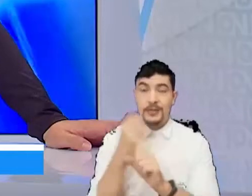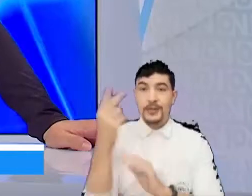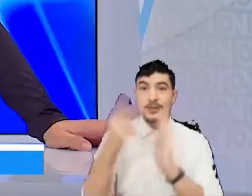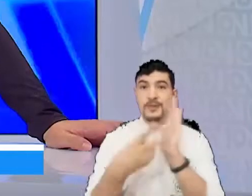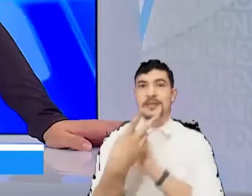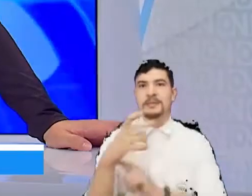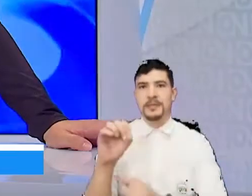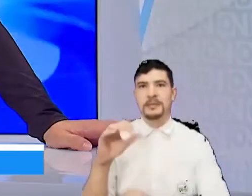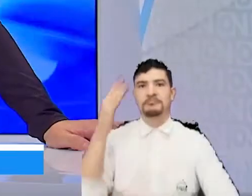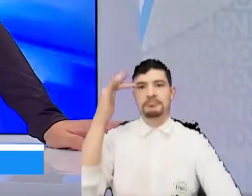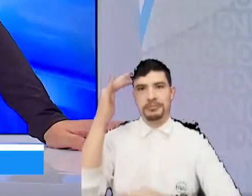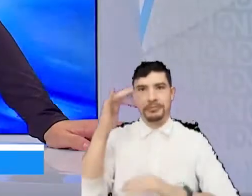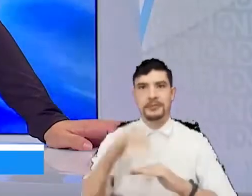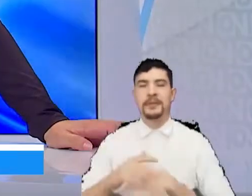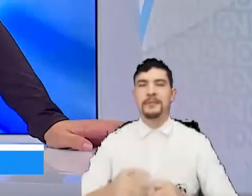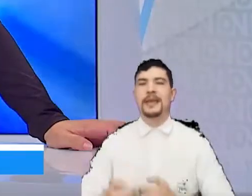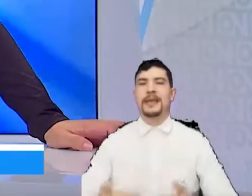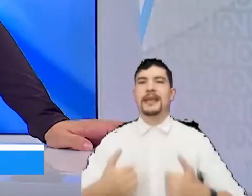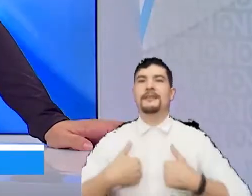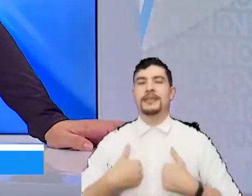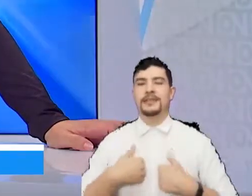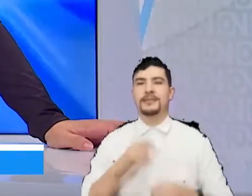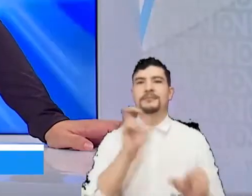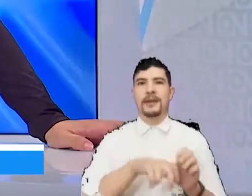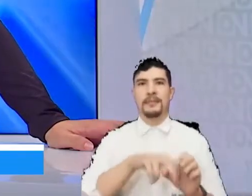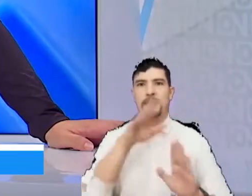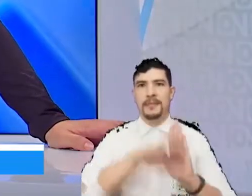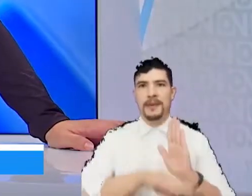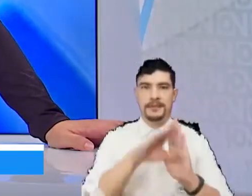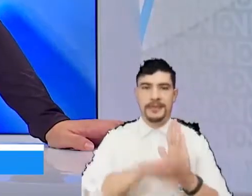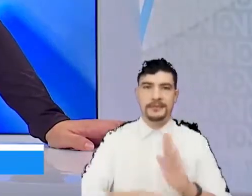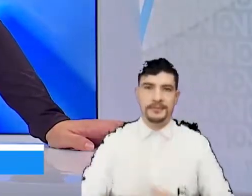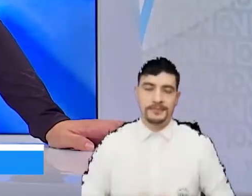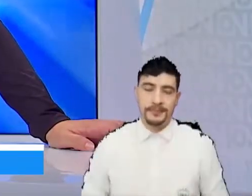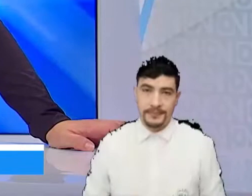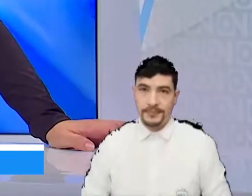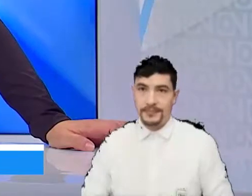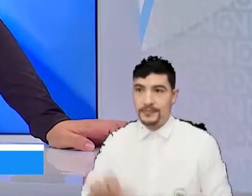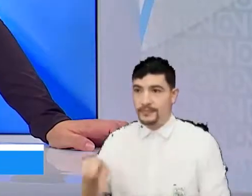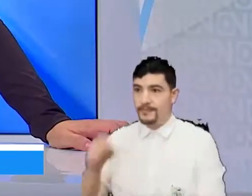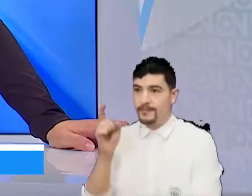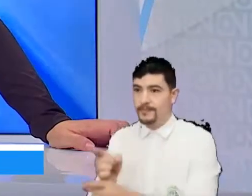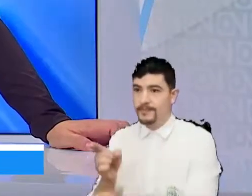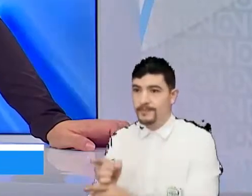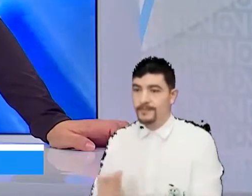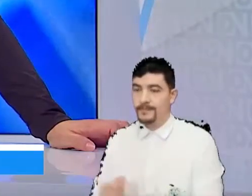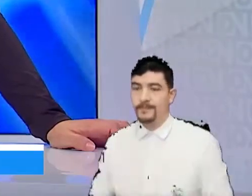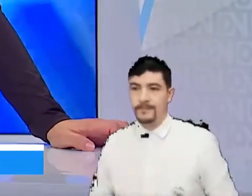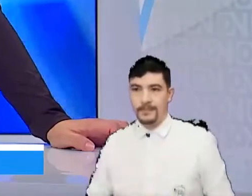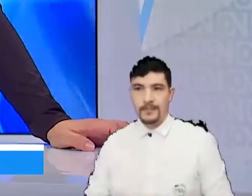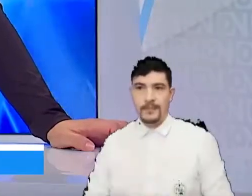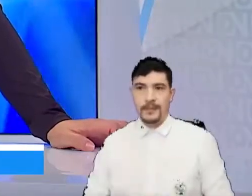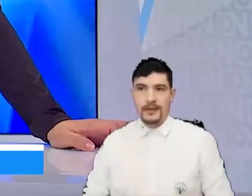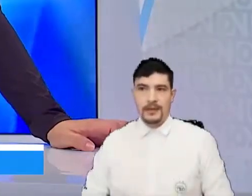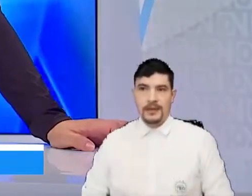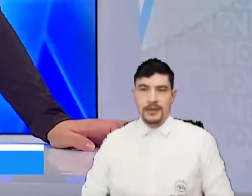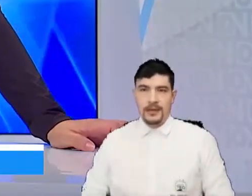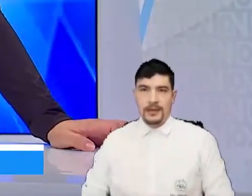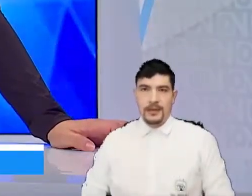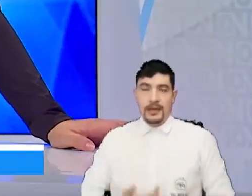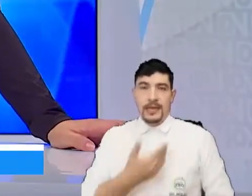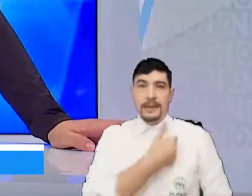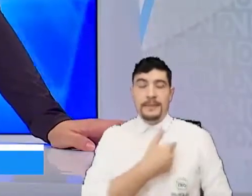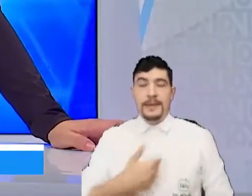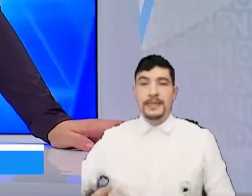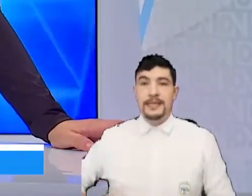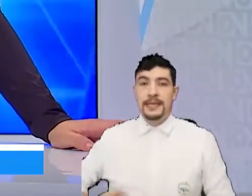Los casos de COVID-19 en Colombia siguen en aumento, por eso el presidente Iván Duque durante su programa diario Prevención y Acción envió un contundente mensaje